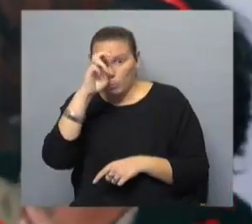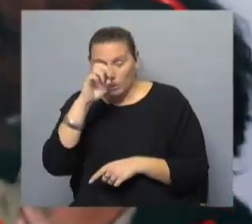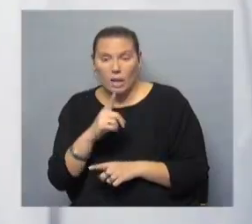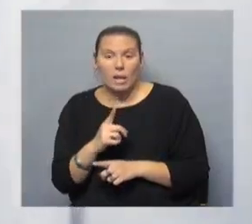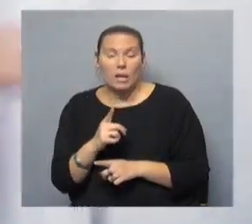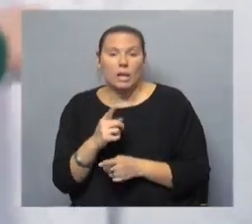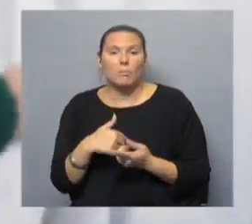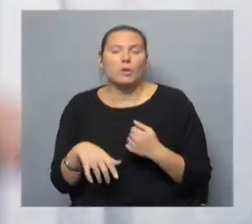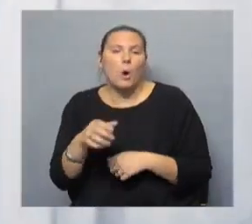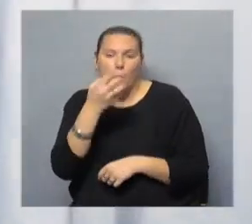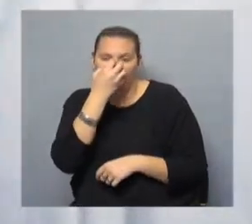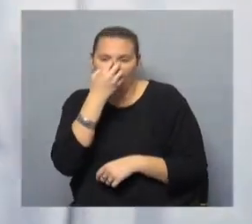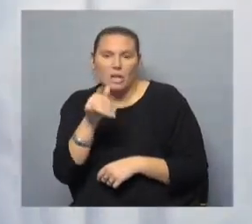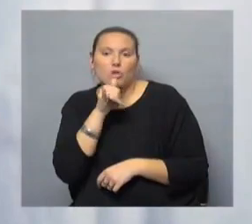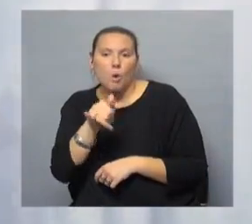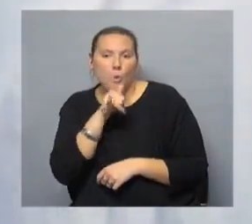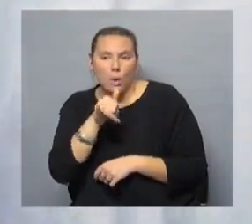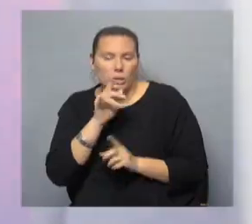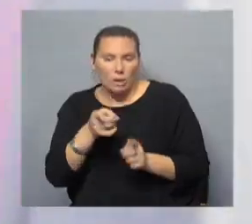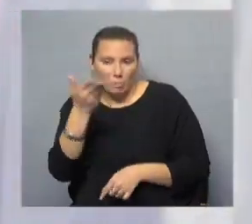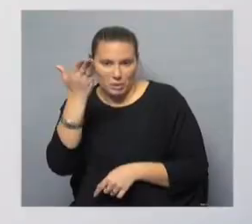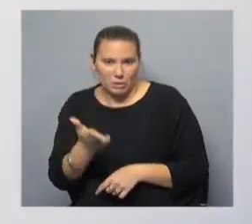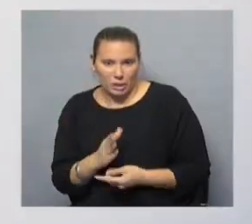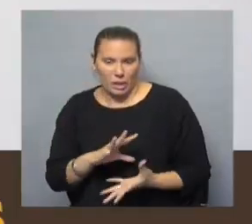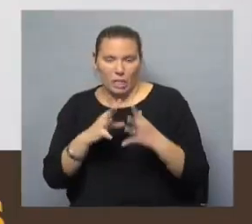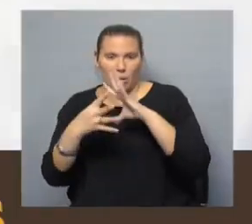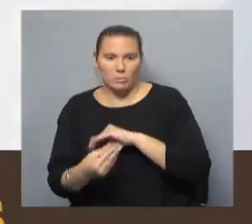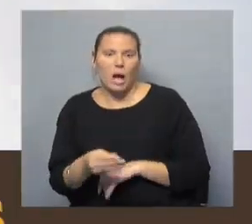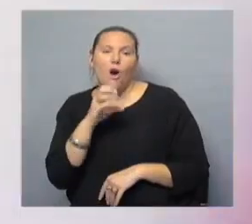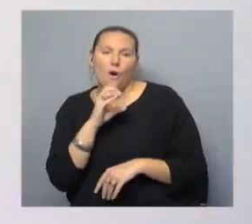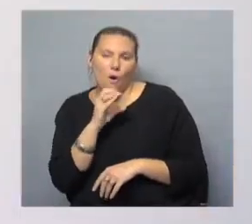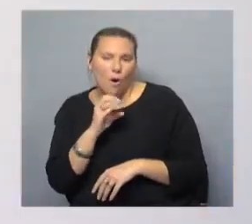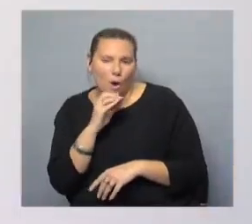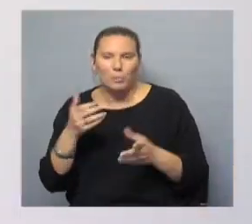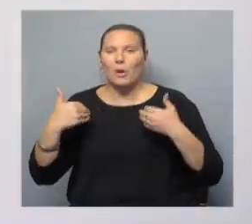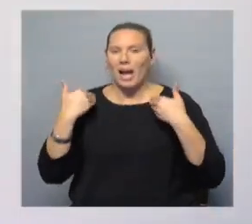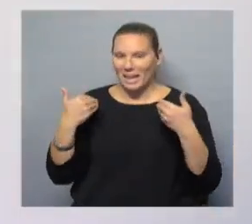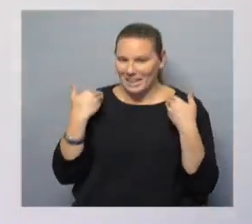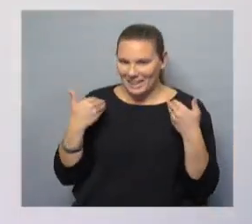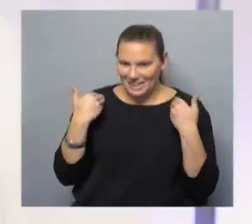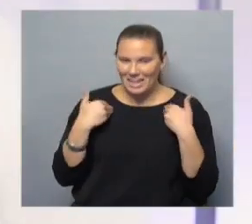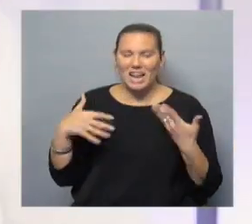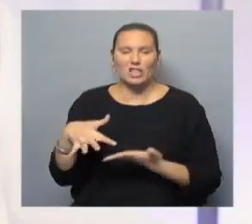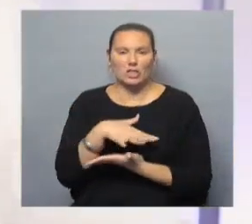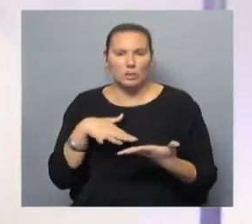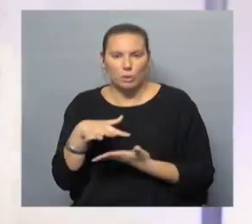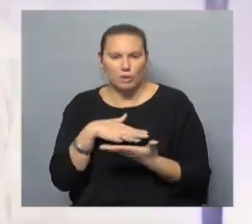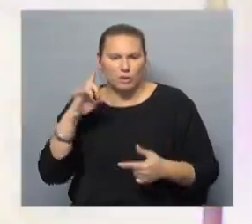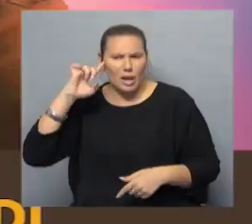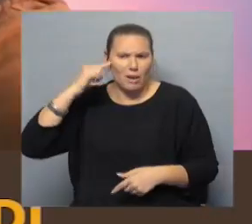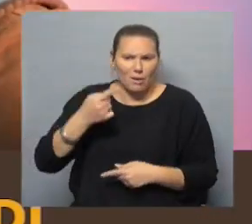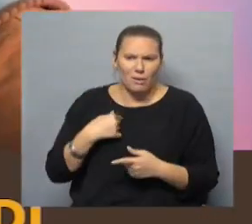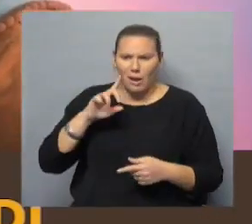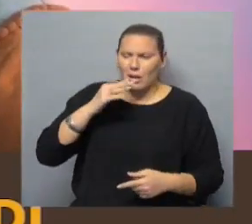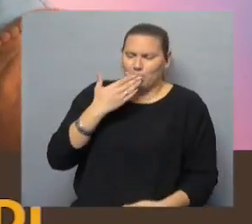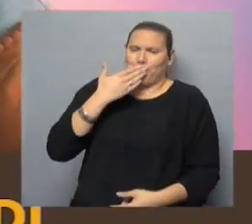como son los payasos los que cuentan, está traducido con mucho humor, mucha alegría, situaciones muy delirantes y muy ridículas